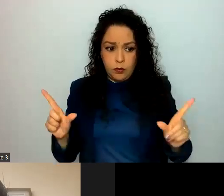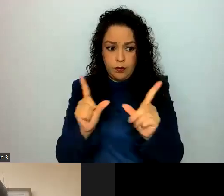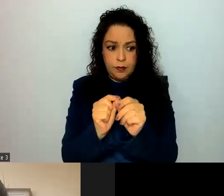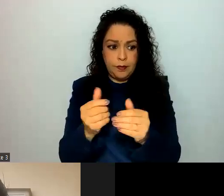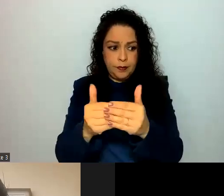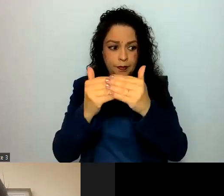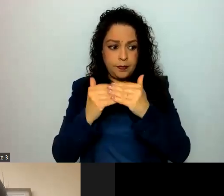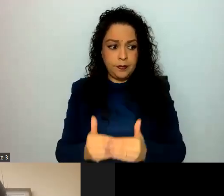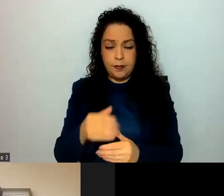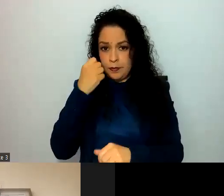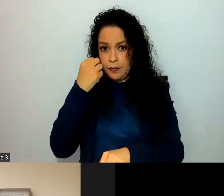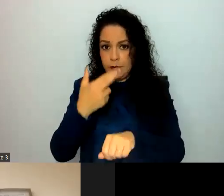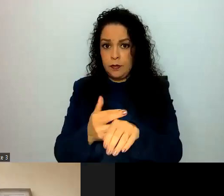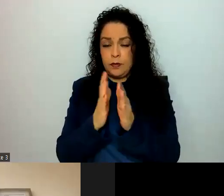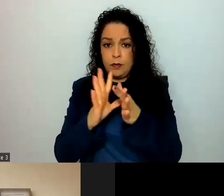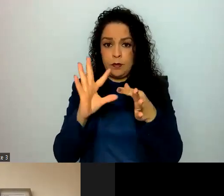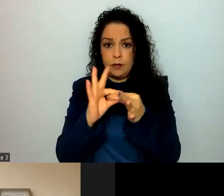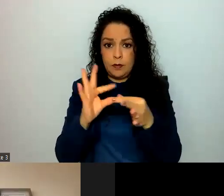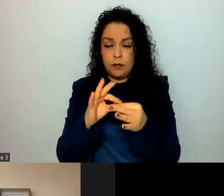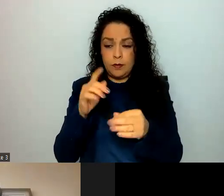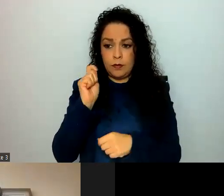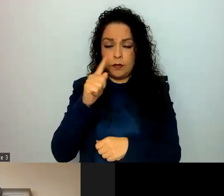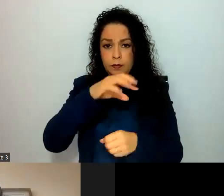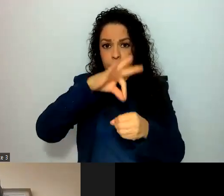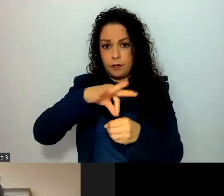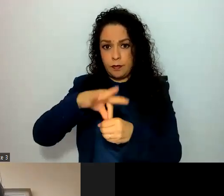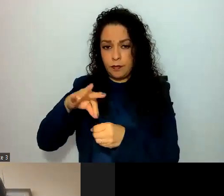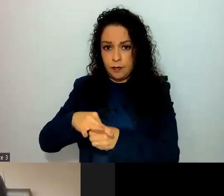secretario proceda a la lectura del acuerdo para su votación.